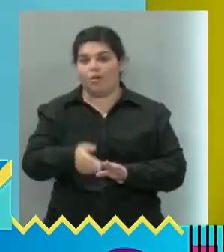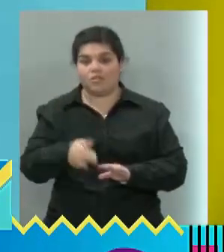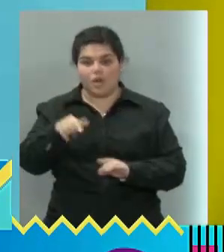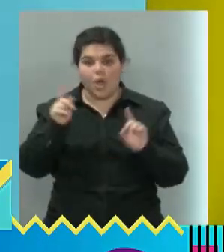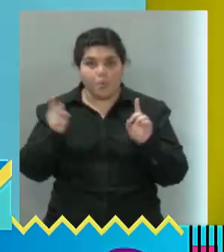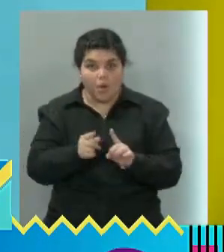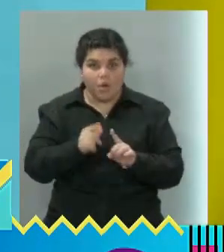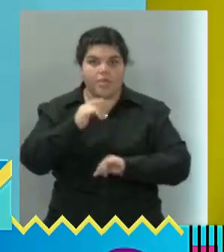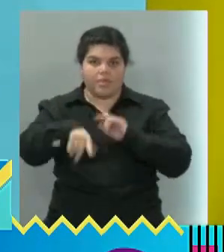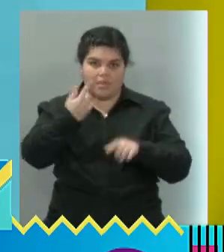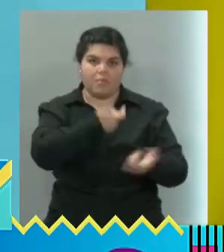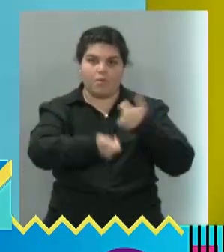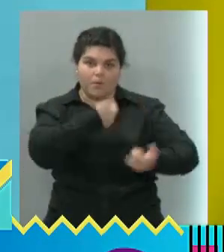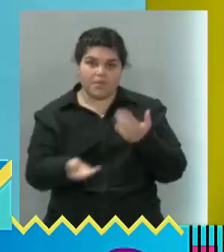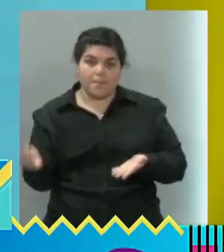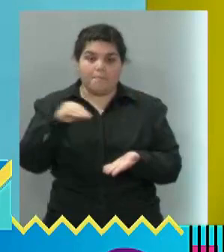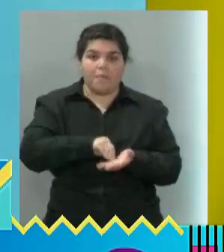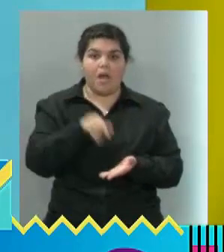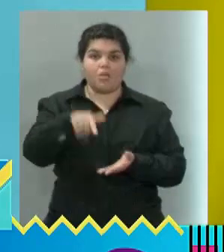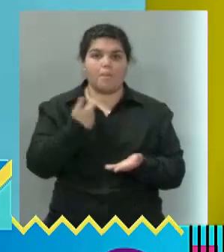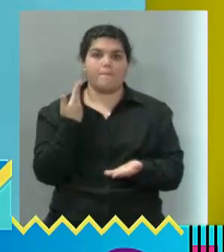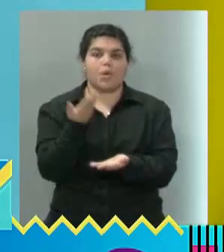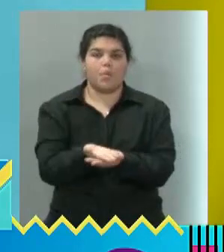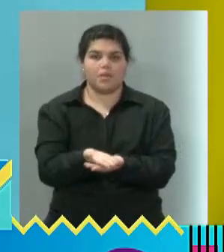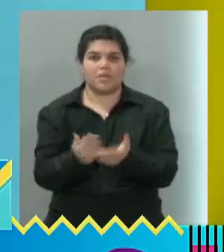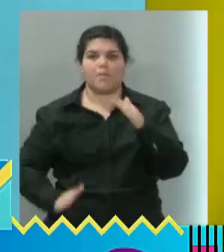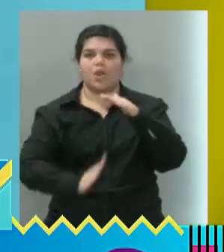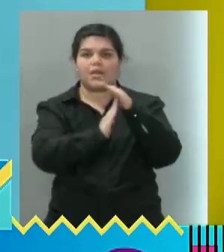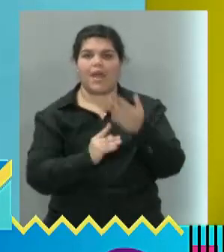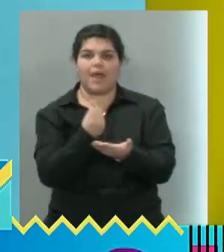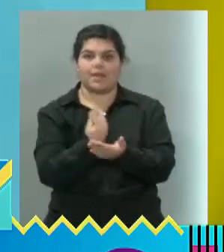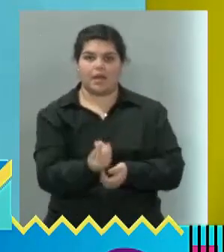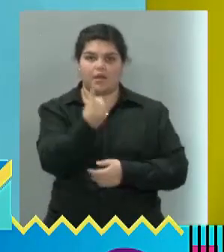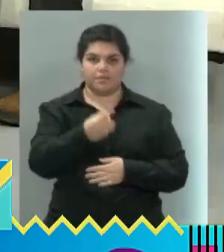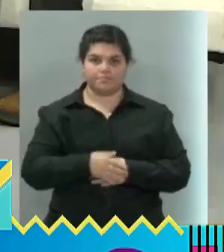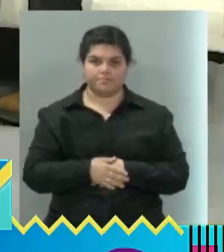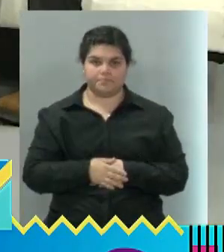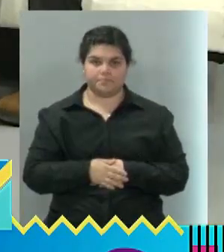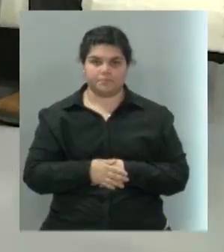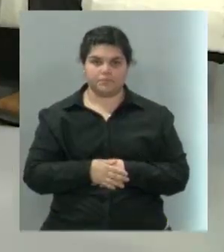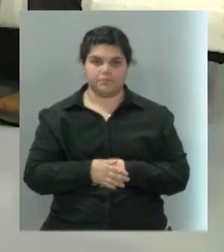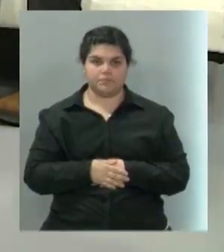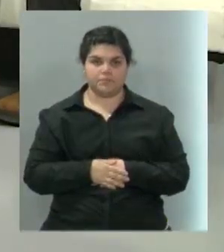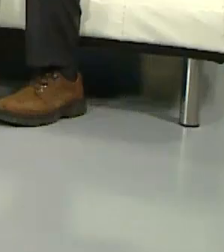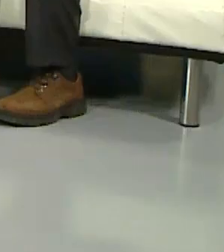muy cortito para que nos sigas contando acerca de esta propuesta, esta monarquía incaica que propone Belgrano. Ya venimos.